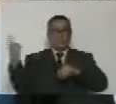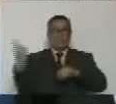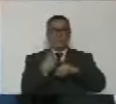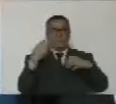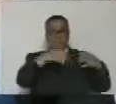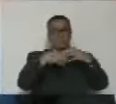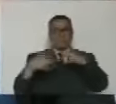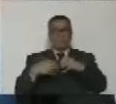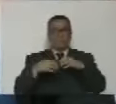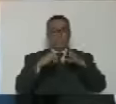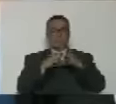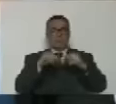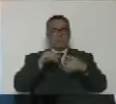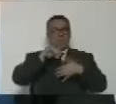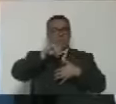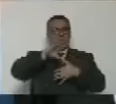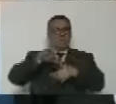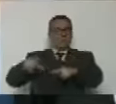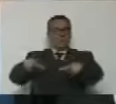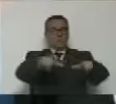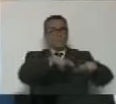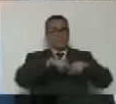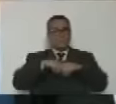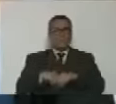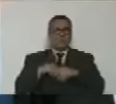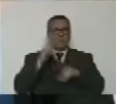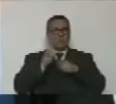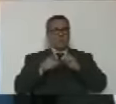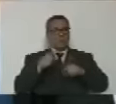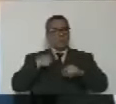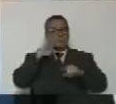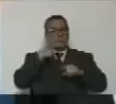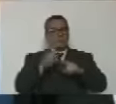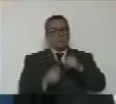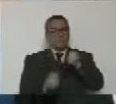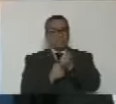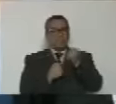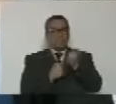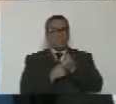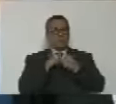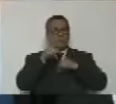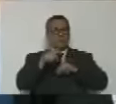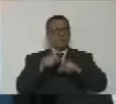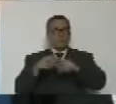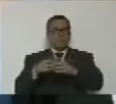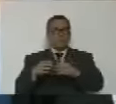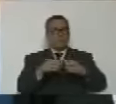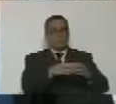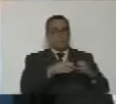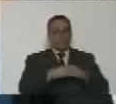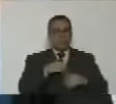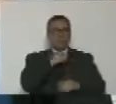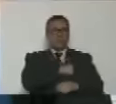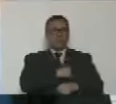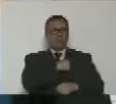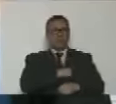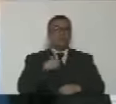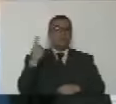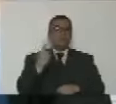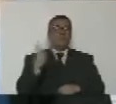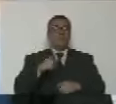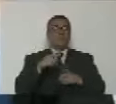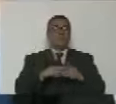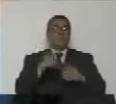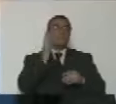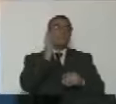la guerra a la región. Aquellos que alguna vez apoyaron a estos sectores lo lamentan, sobre todo en el